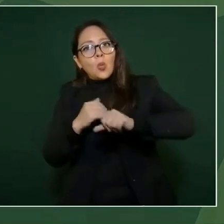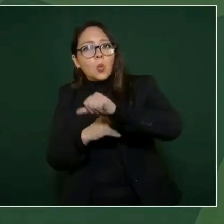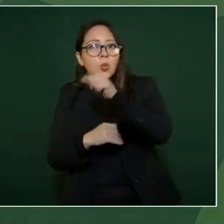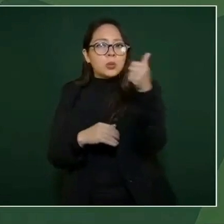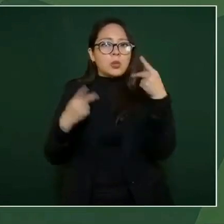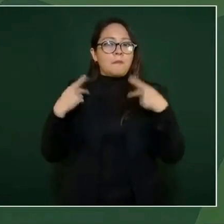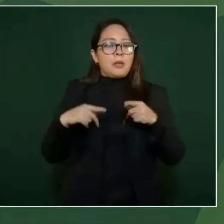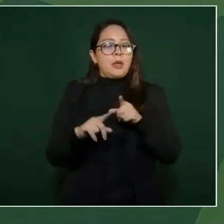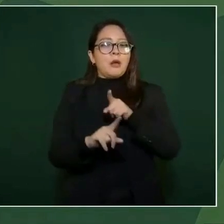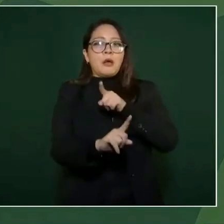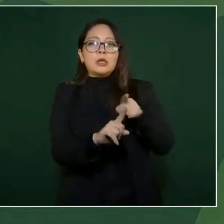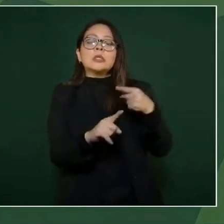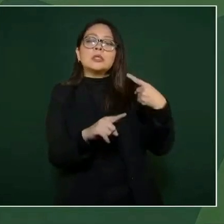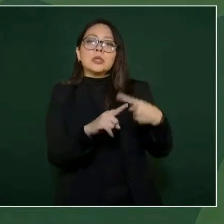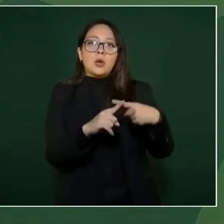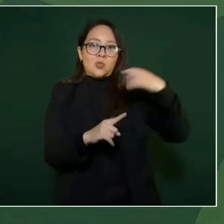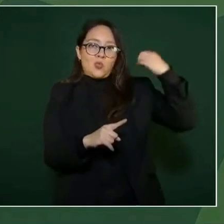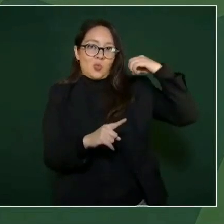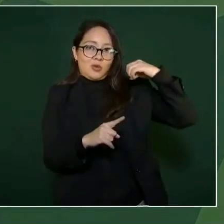de Oaxaca,